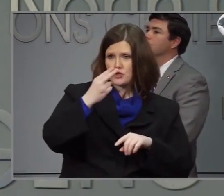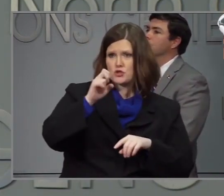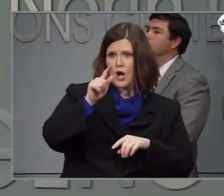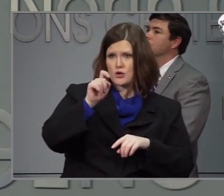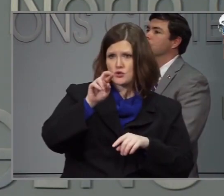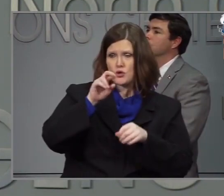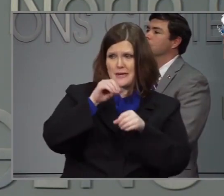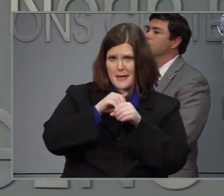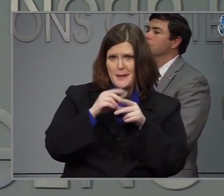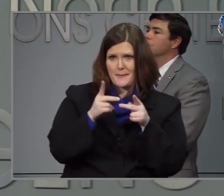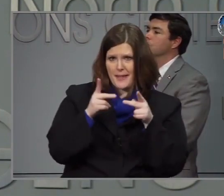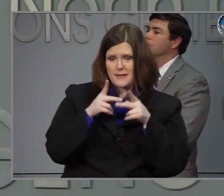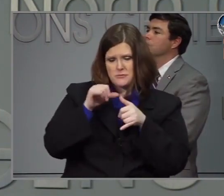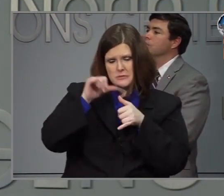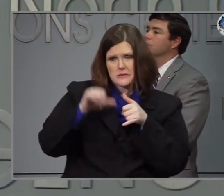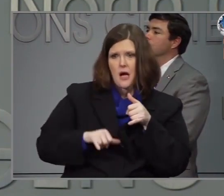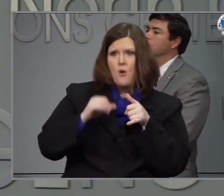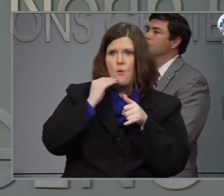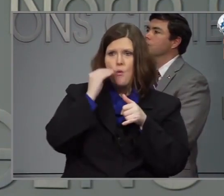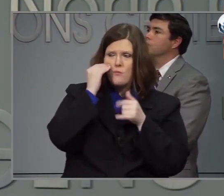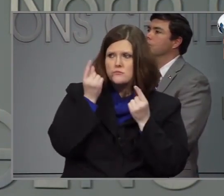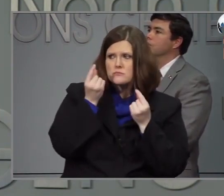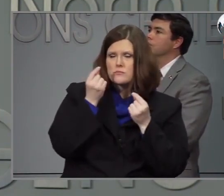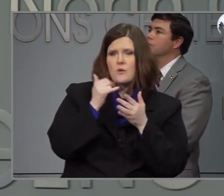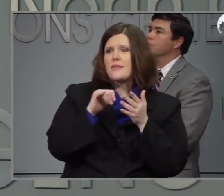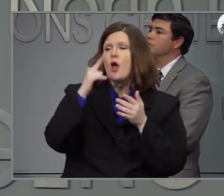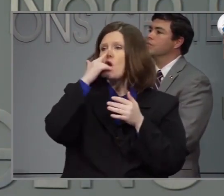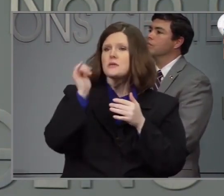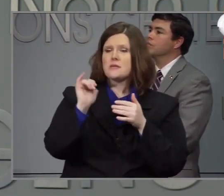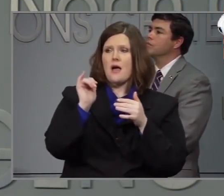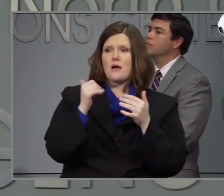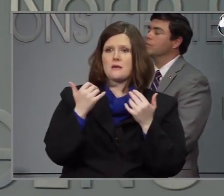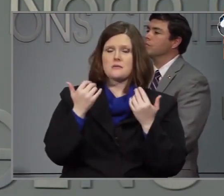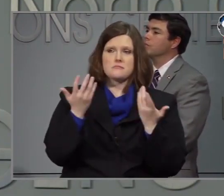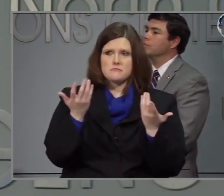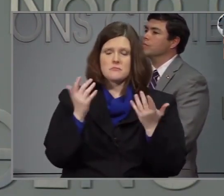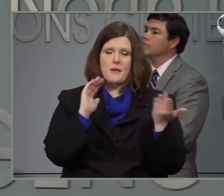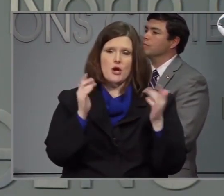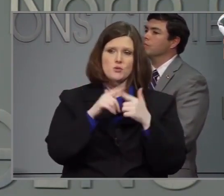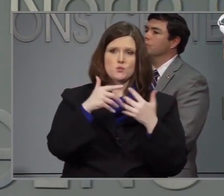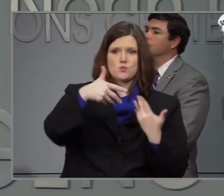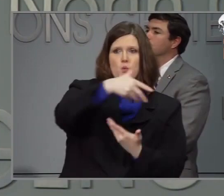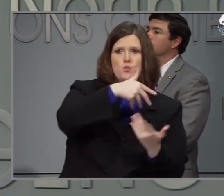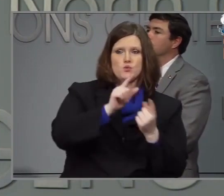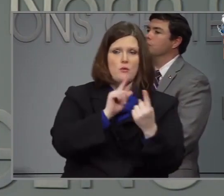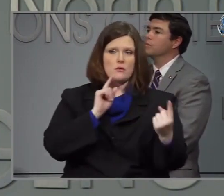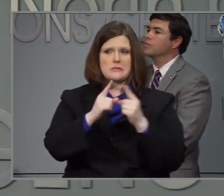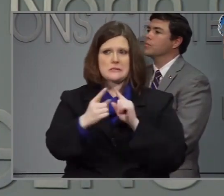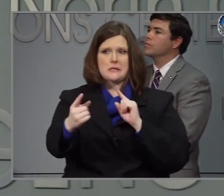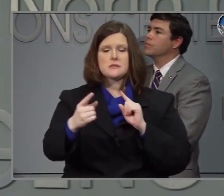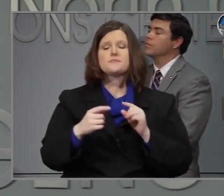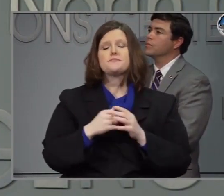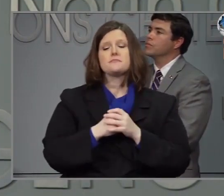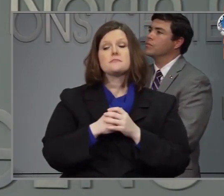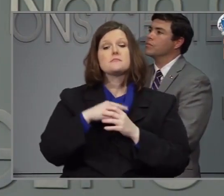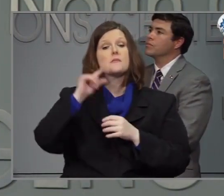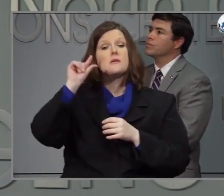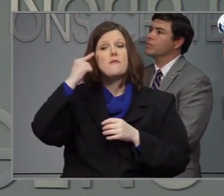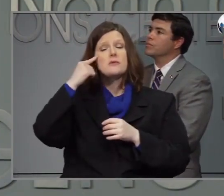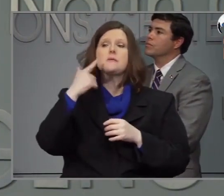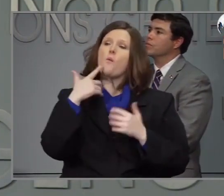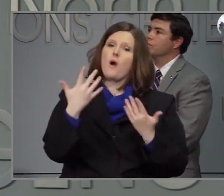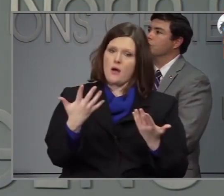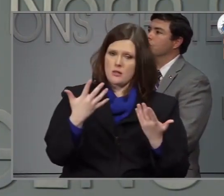esto sí y también también del cierre de negocios no esenciales como ya mencionó ya cerramos